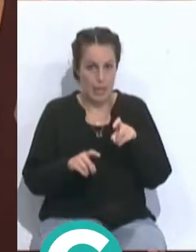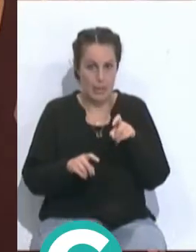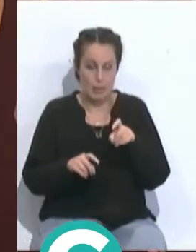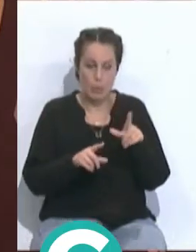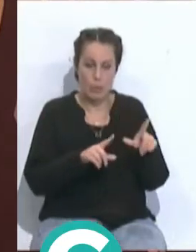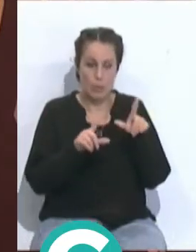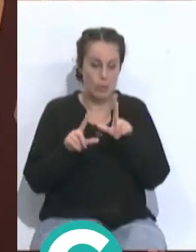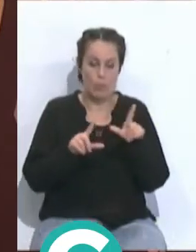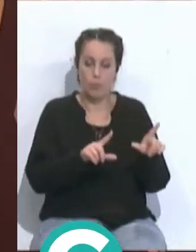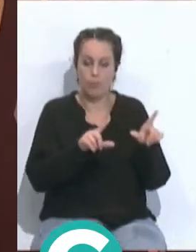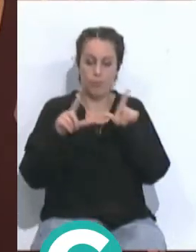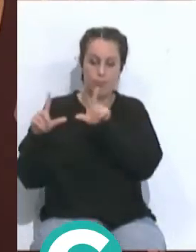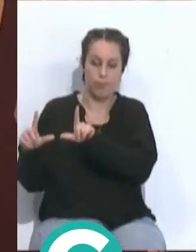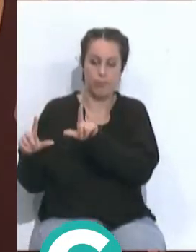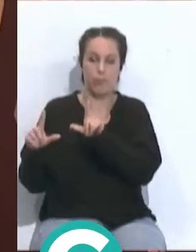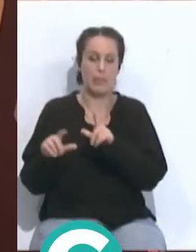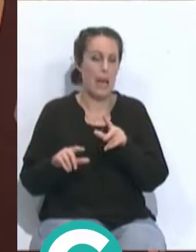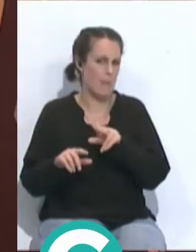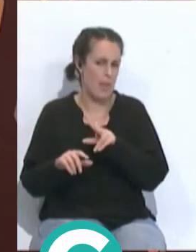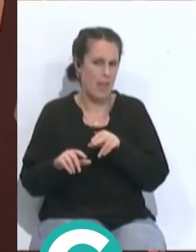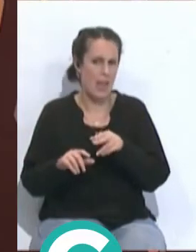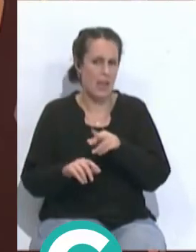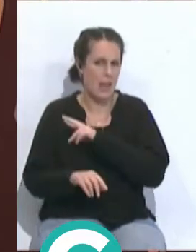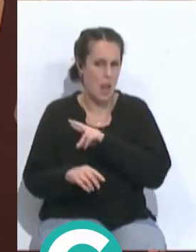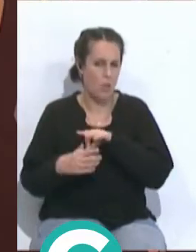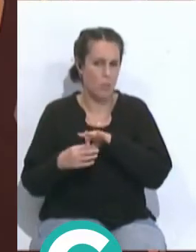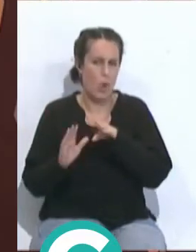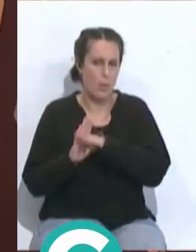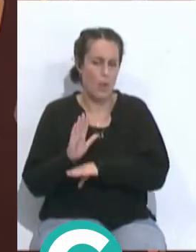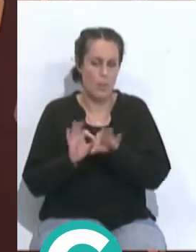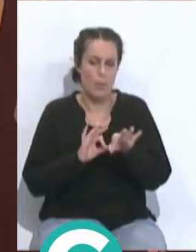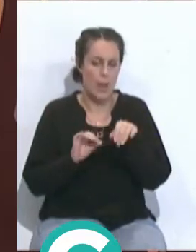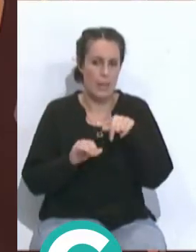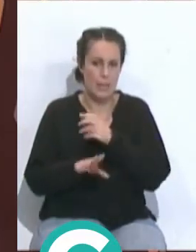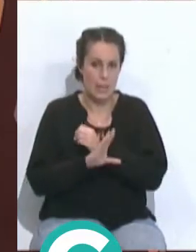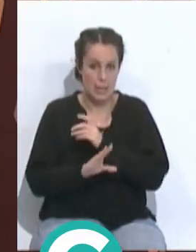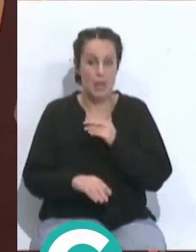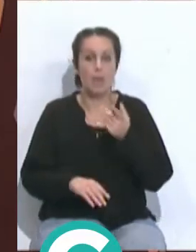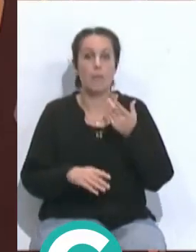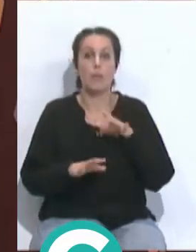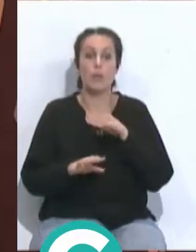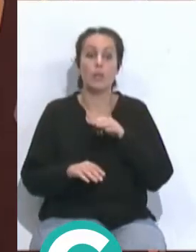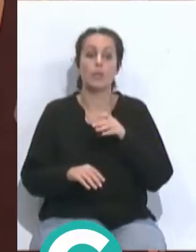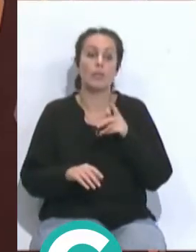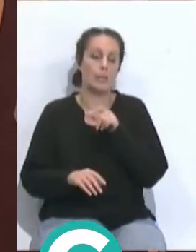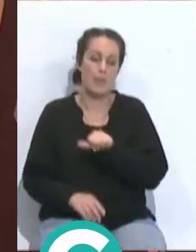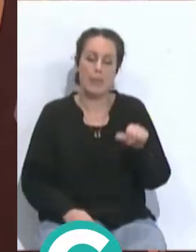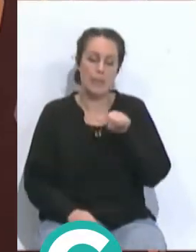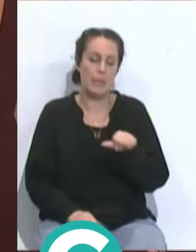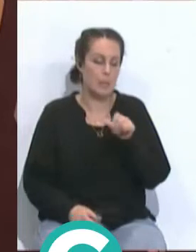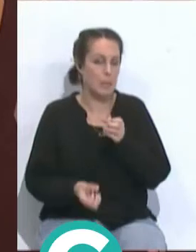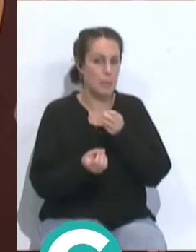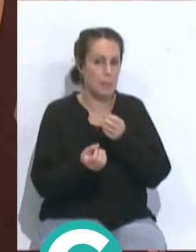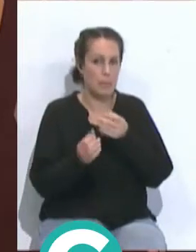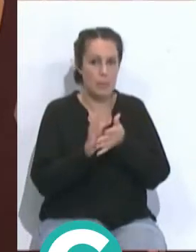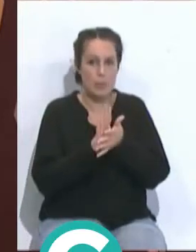el protagonismo a hermandades y cofradías y toda la programación que prepara esta casa, pero semana a semana le iremos dando buena cuenta